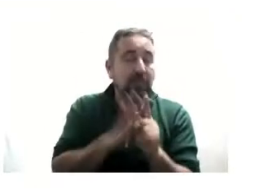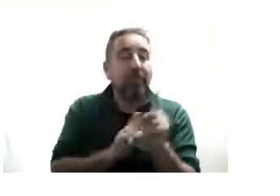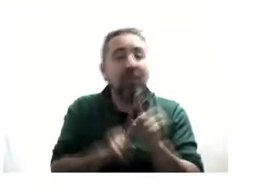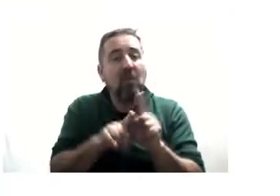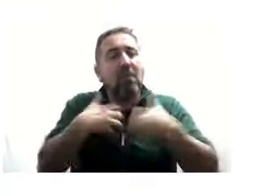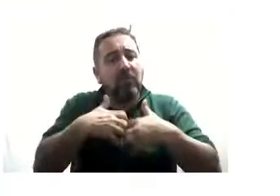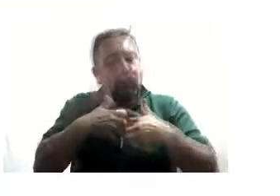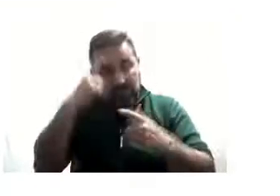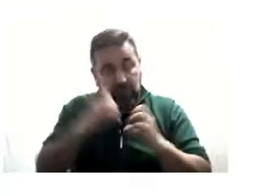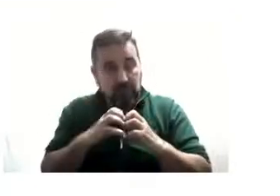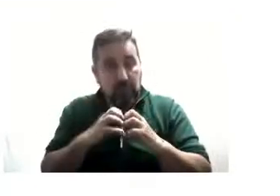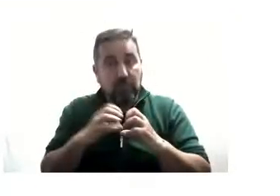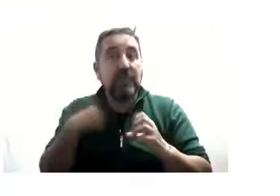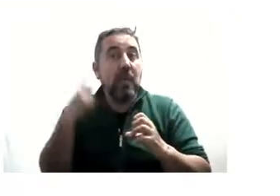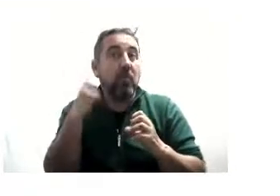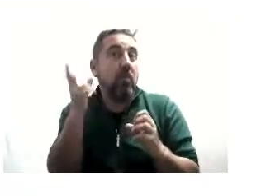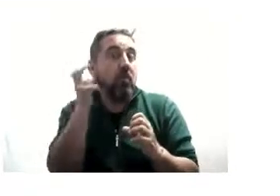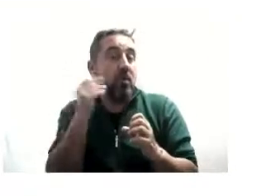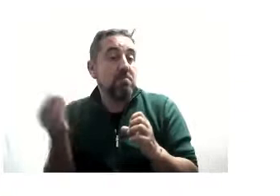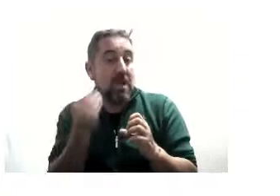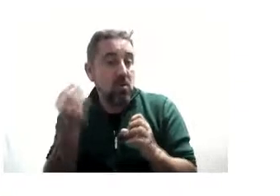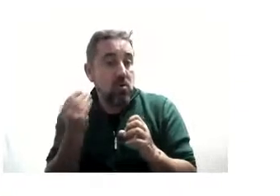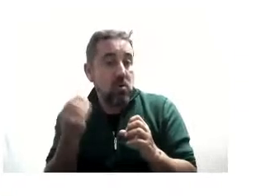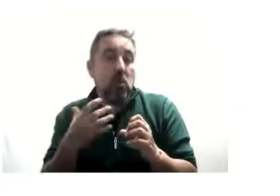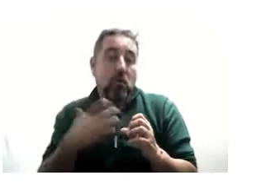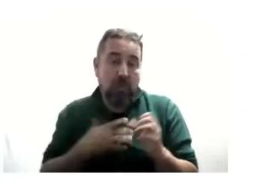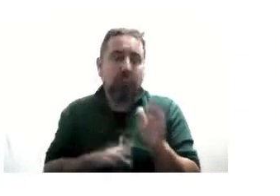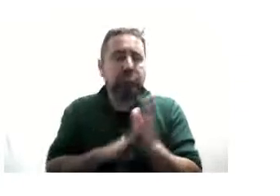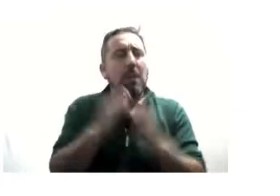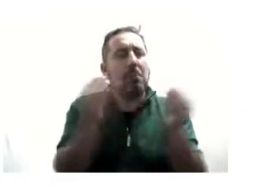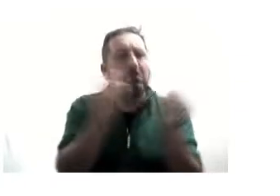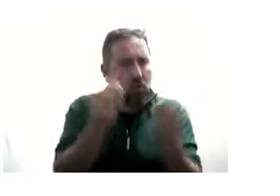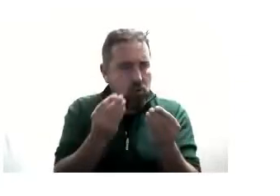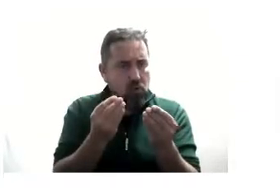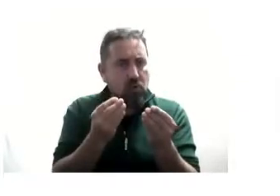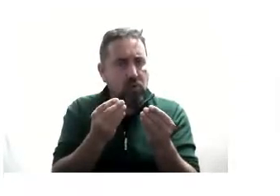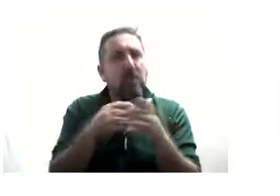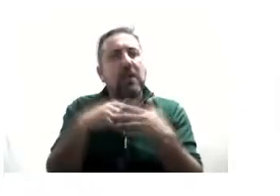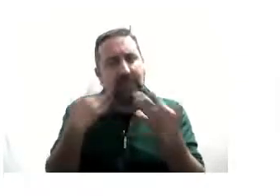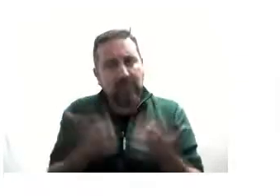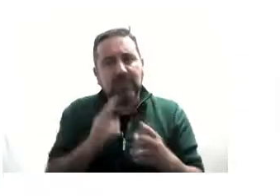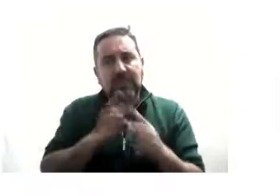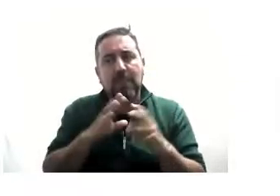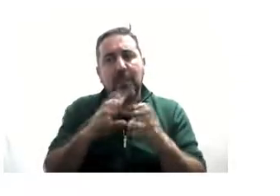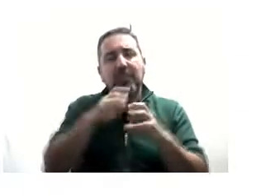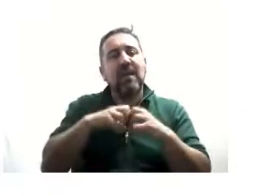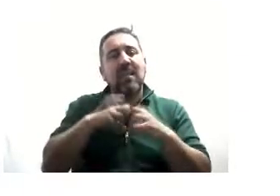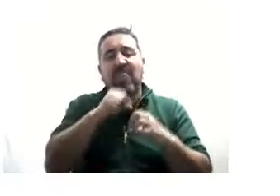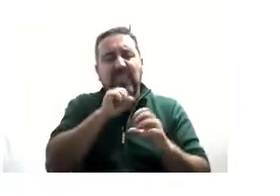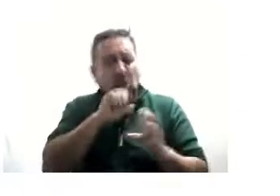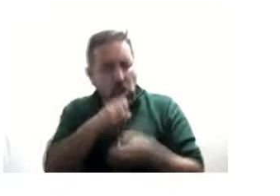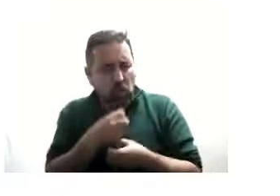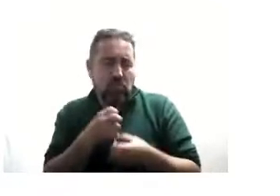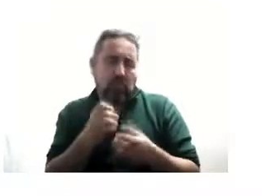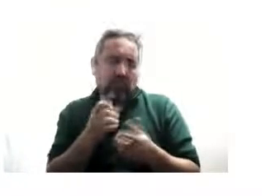podemos mejorar la audición, podemos de alguna forma revertir o mejorar o enlentecer el deterioro cognitivo, ¿no? Esto se planteó hace